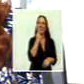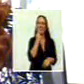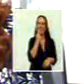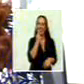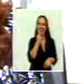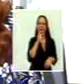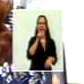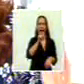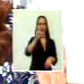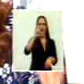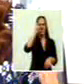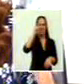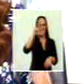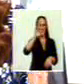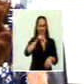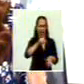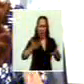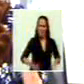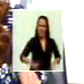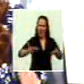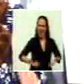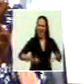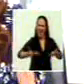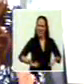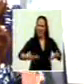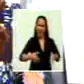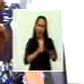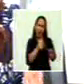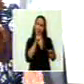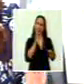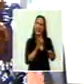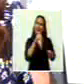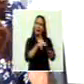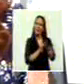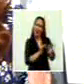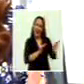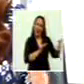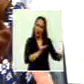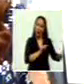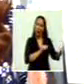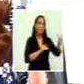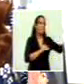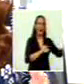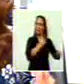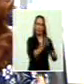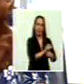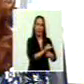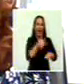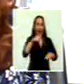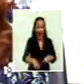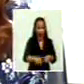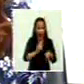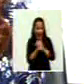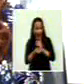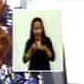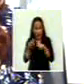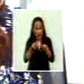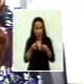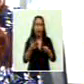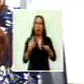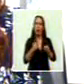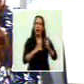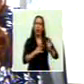pesados, no podían medir más de 30 metros de longitud. Ahora, con el carbonato pueden medir hasta 45